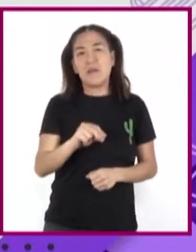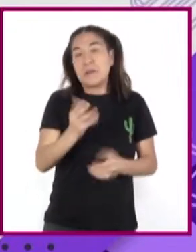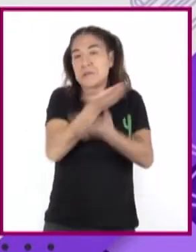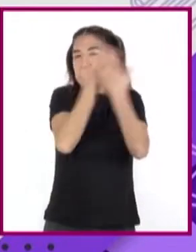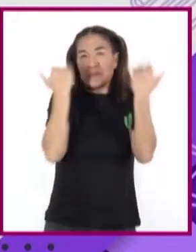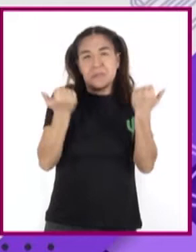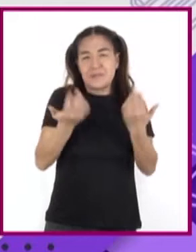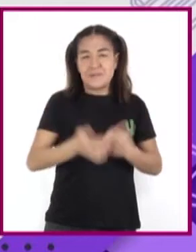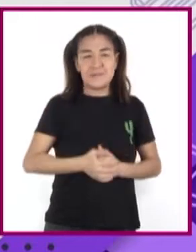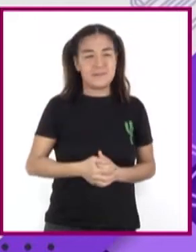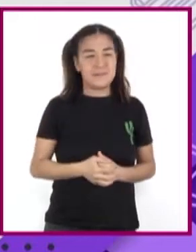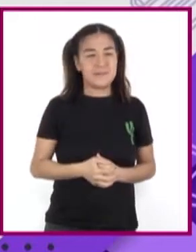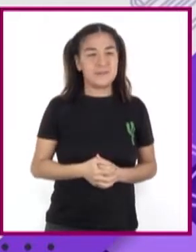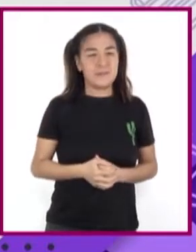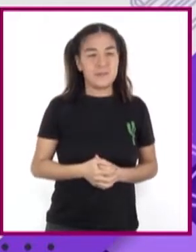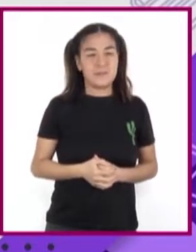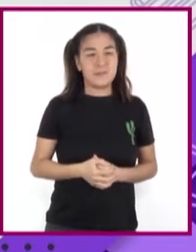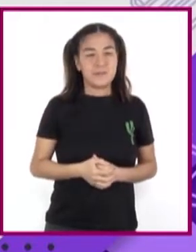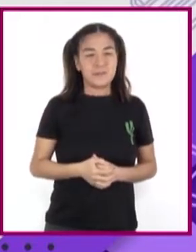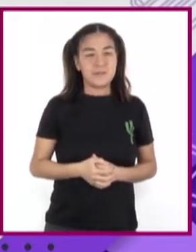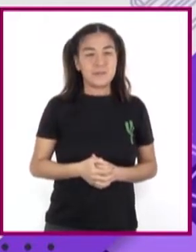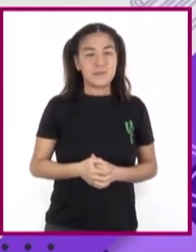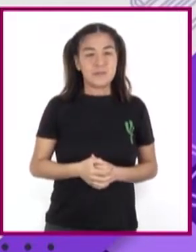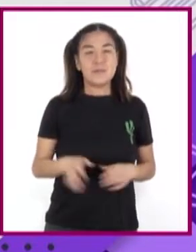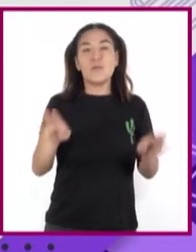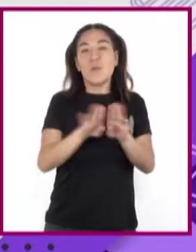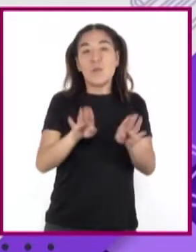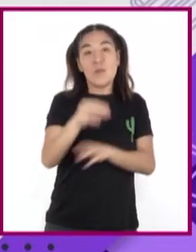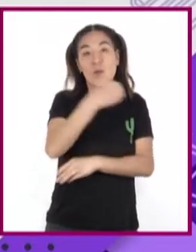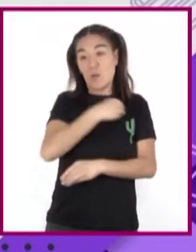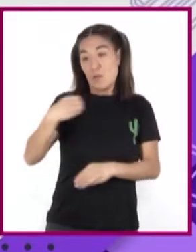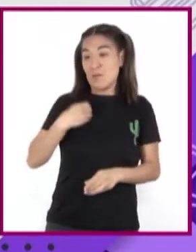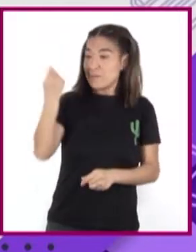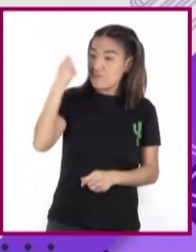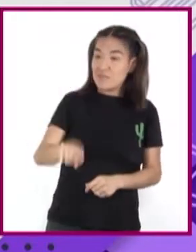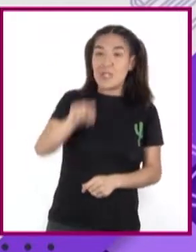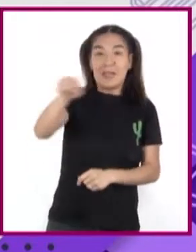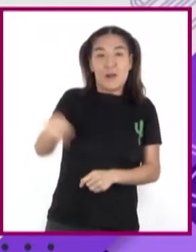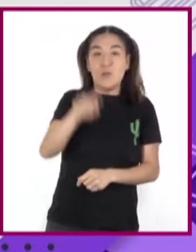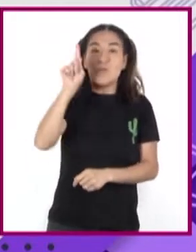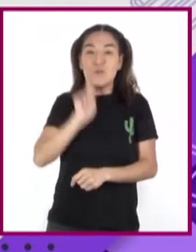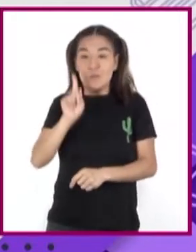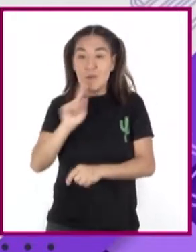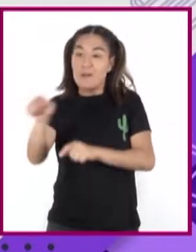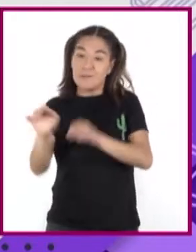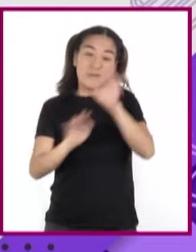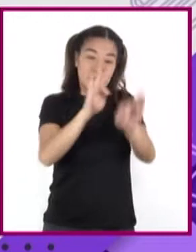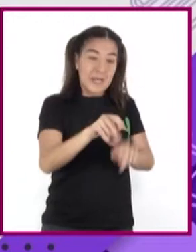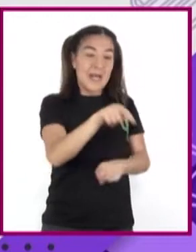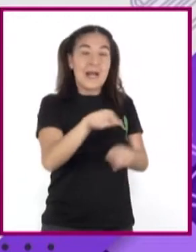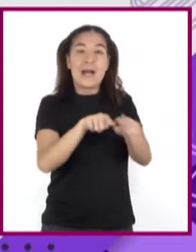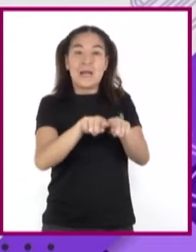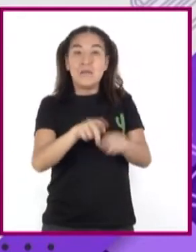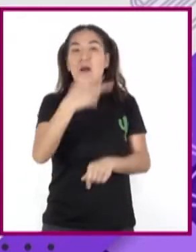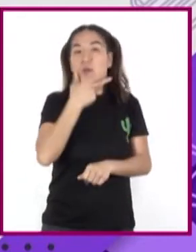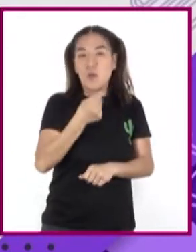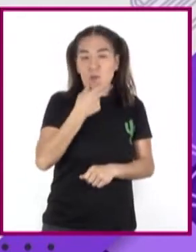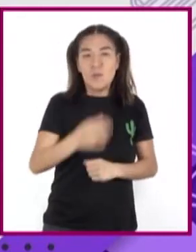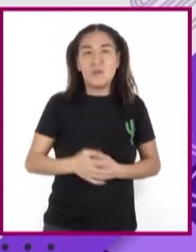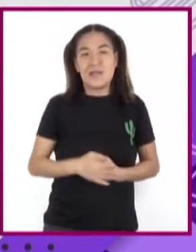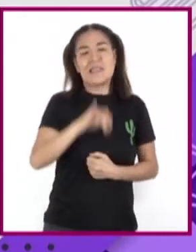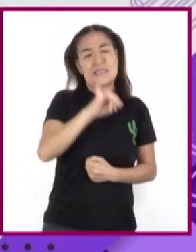sabe. ¿Obligar a que las mujeres atiendan a sus hermanos? Sí, no, no